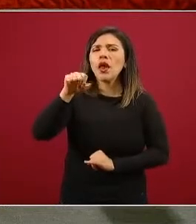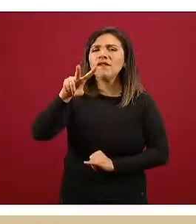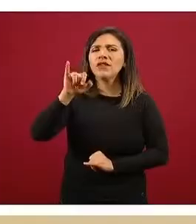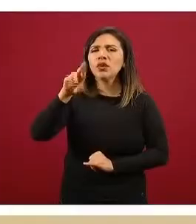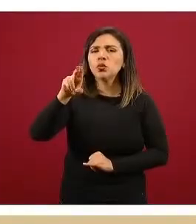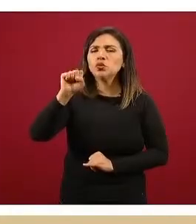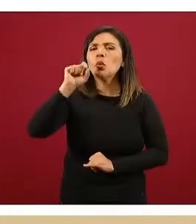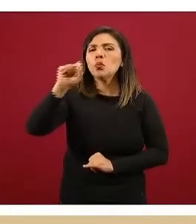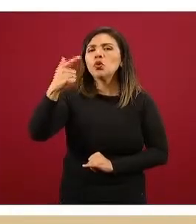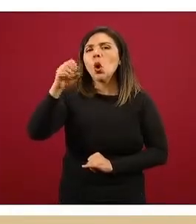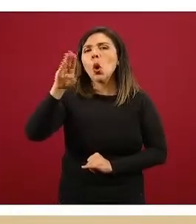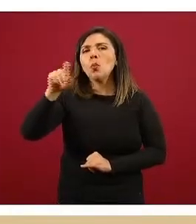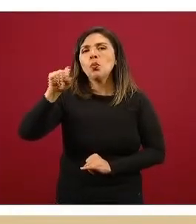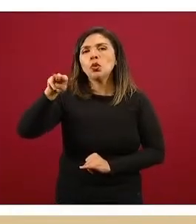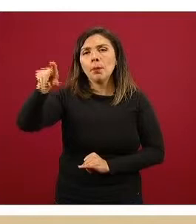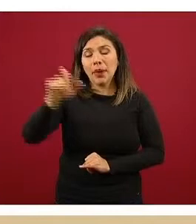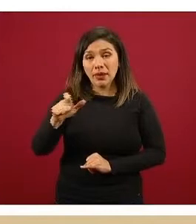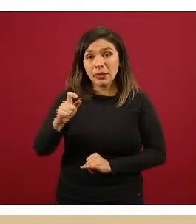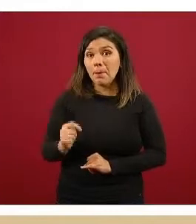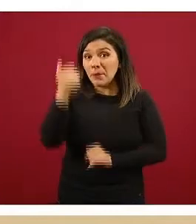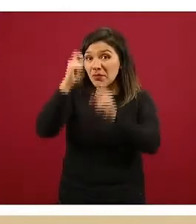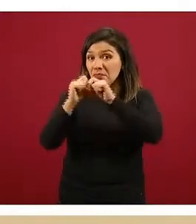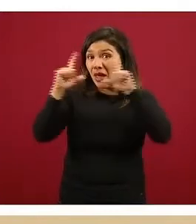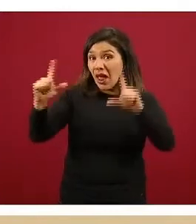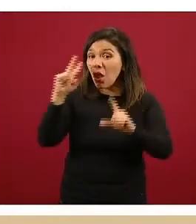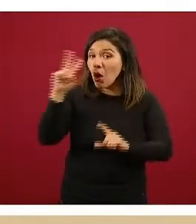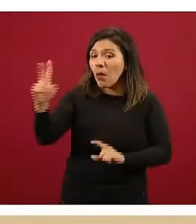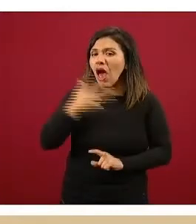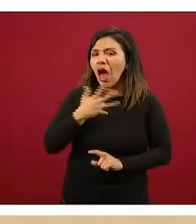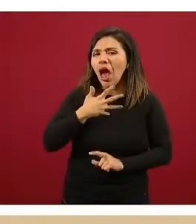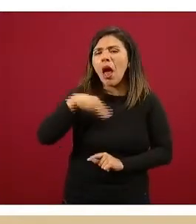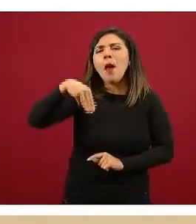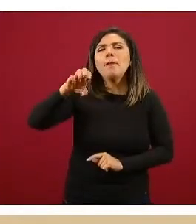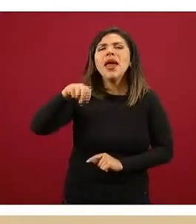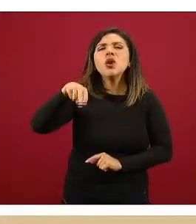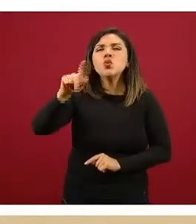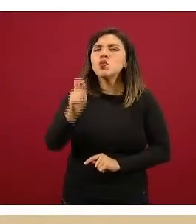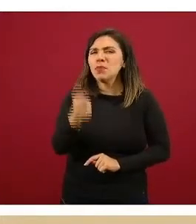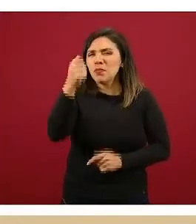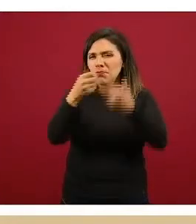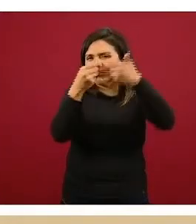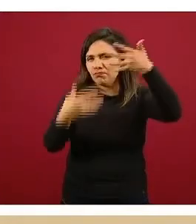coronavirus.gov.mx. En la página principal hay una primera hay un primer